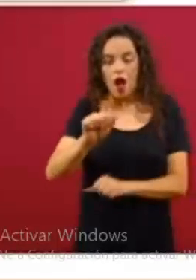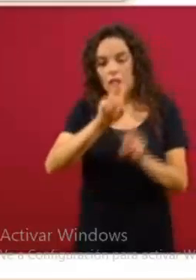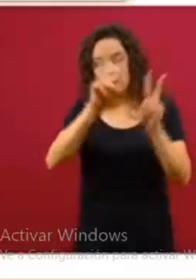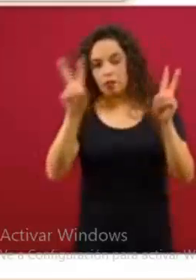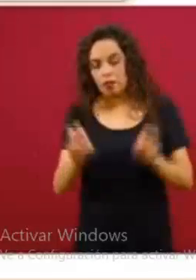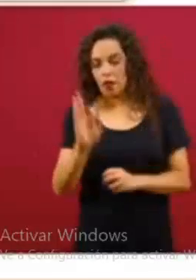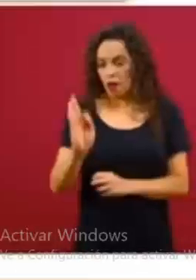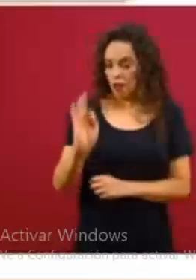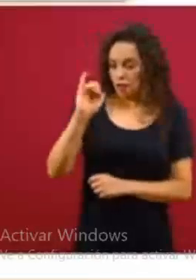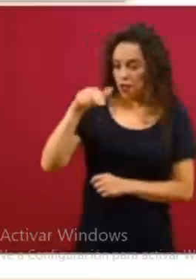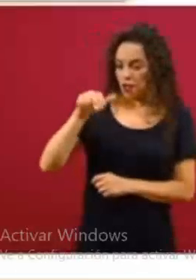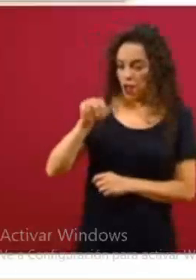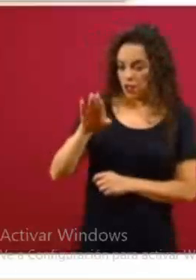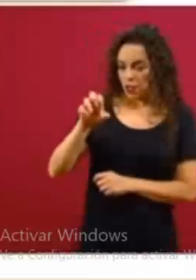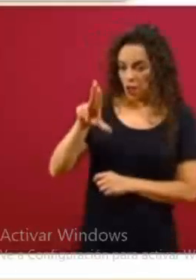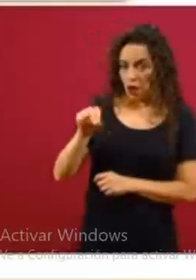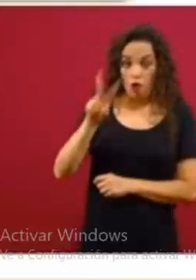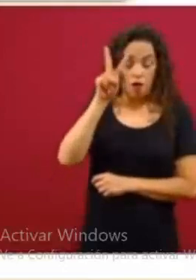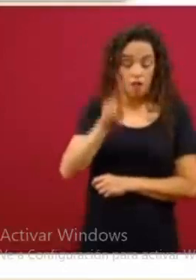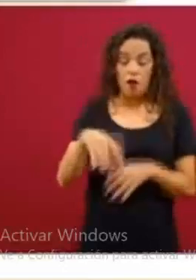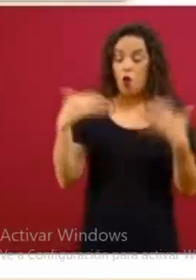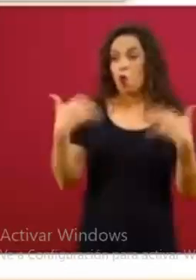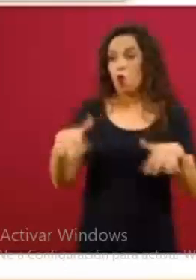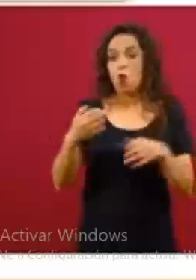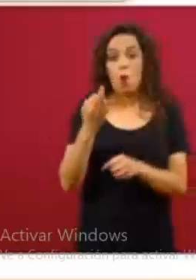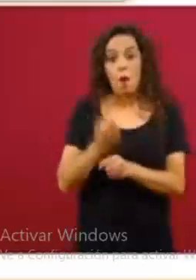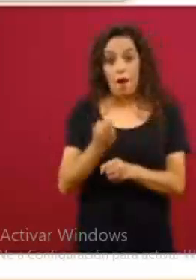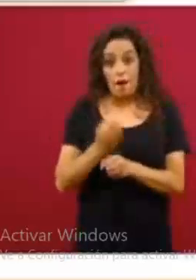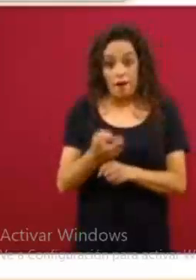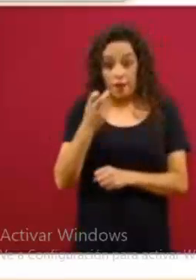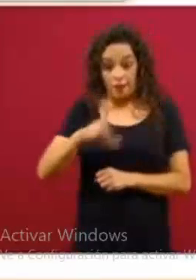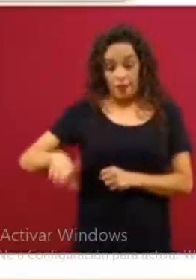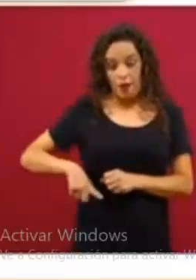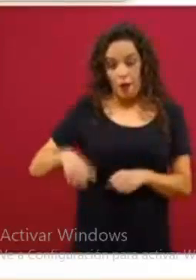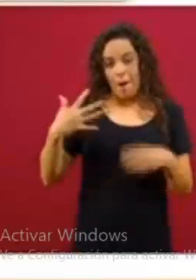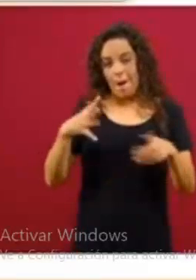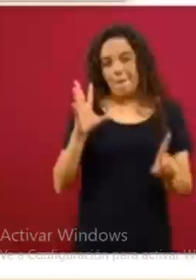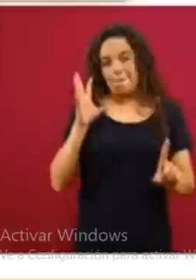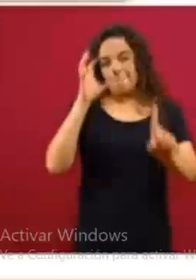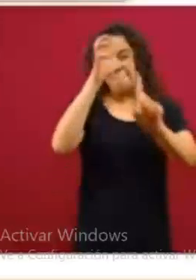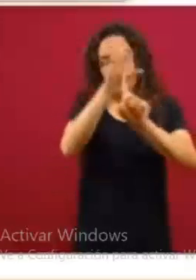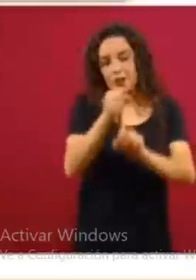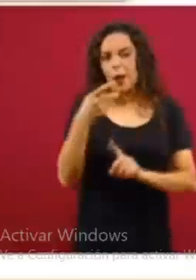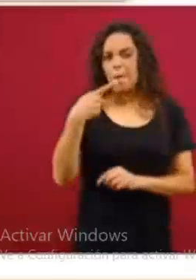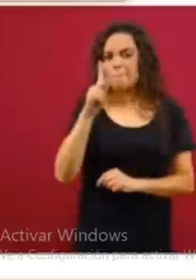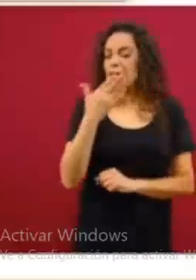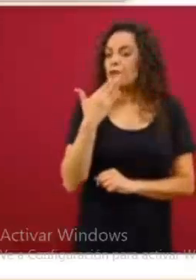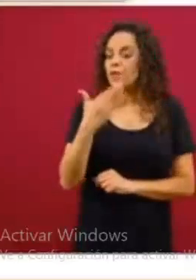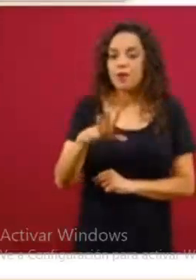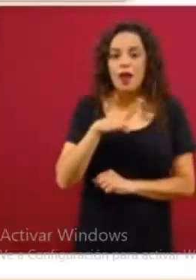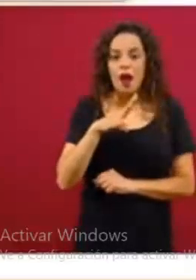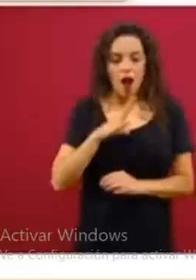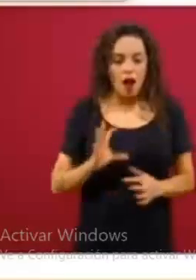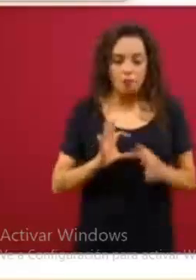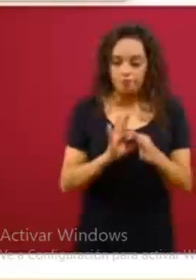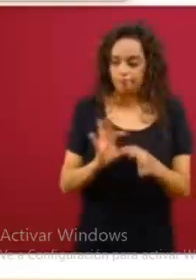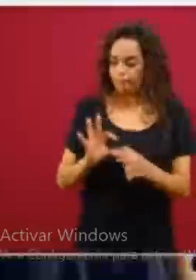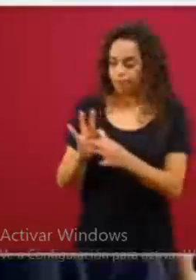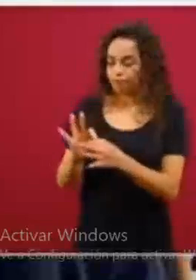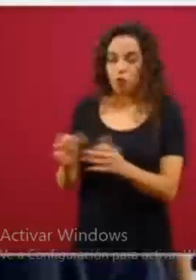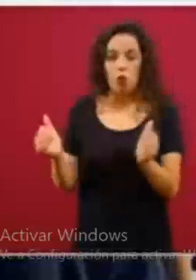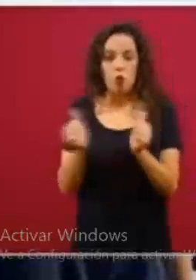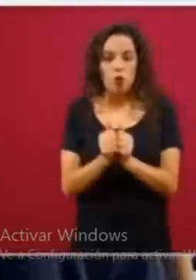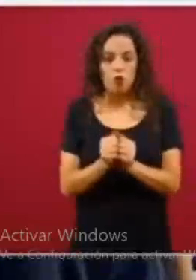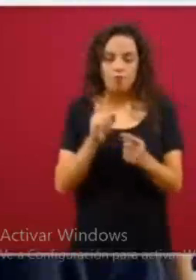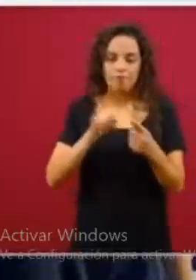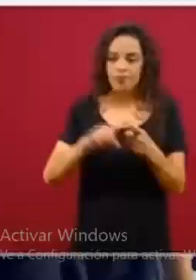reto también para este gobierno y afortunadamente pues estamos teniendo estas alianzas con Sedena, obviamente